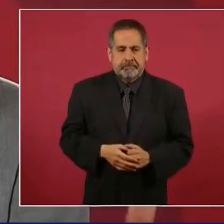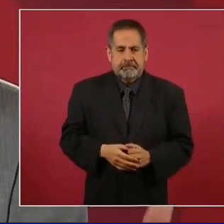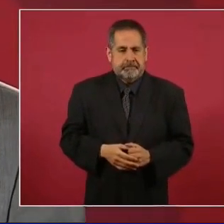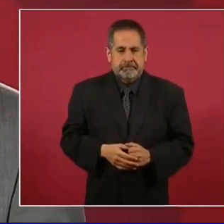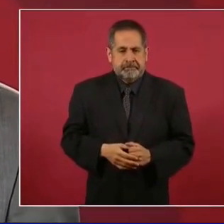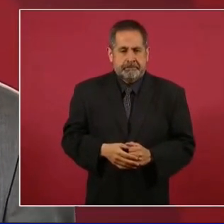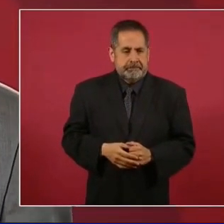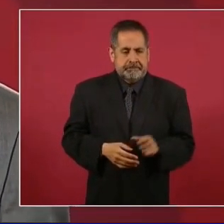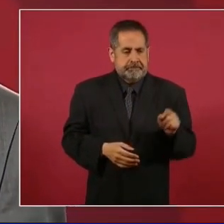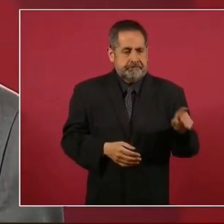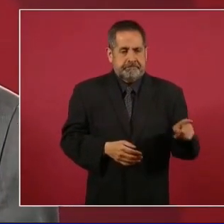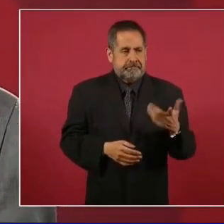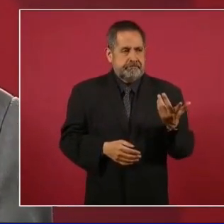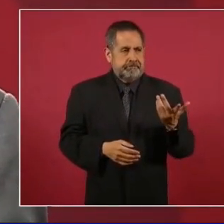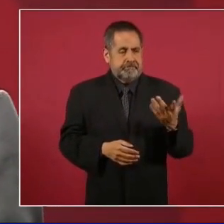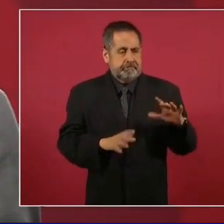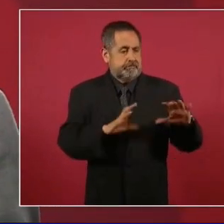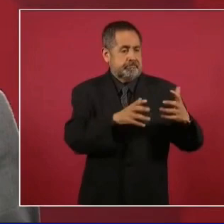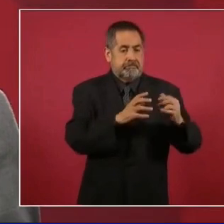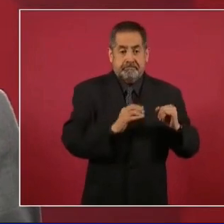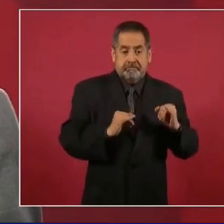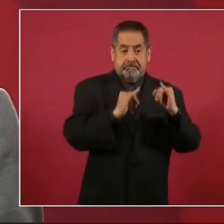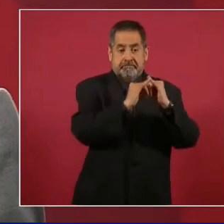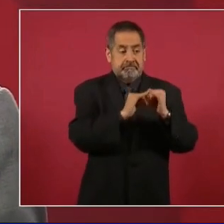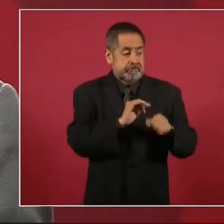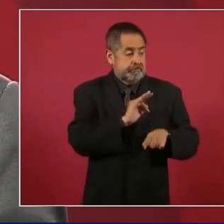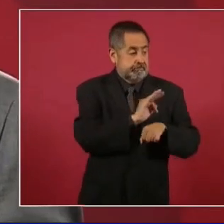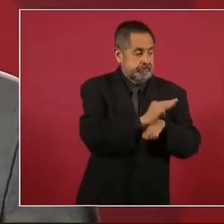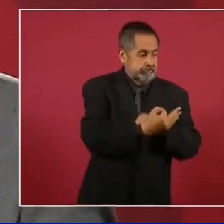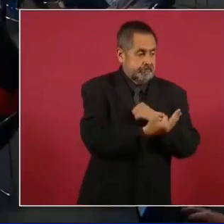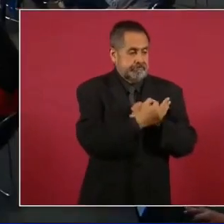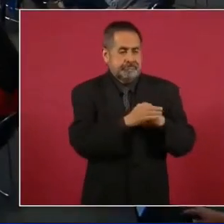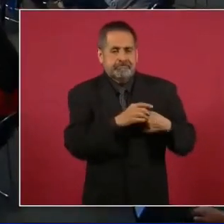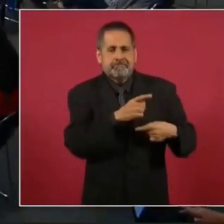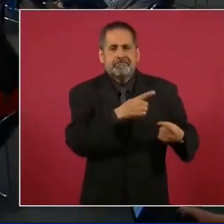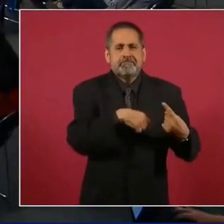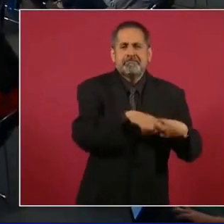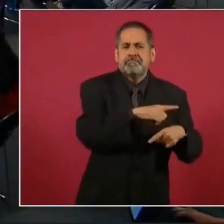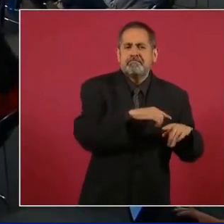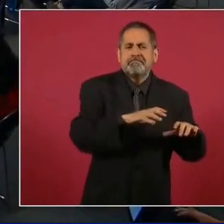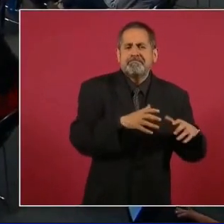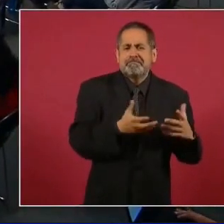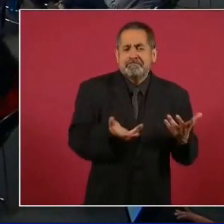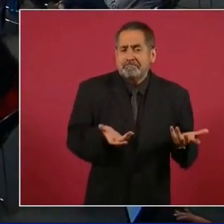por estos organismos y